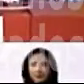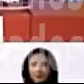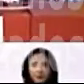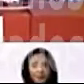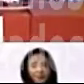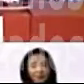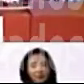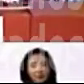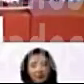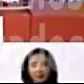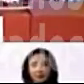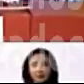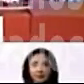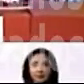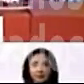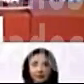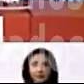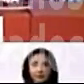frustrado.